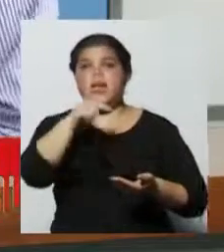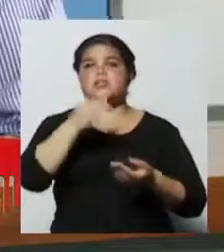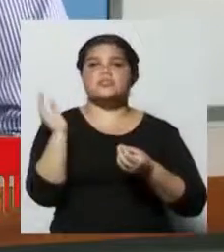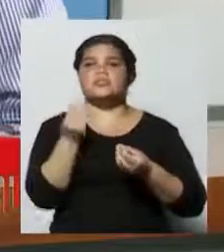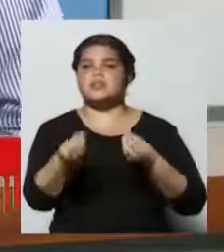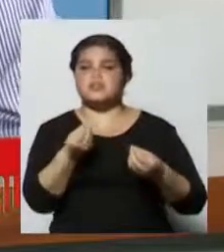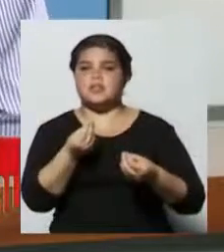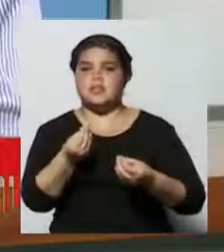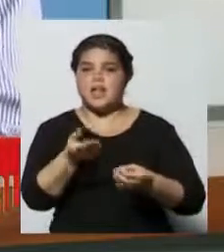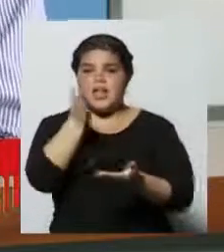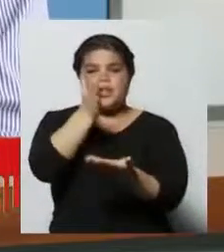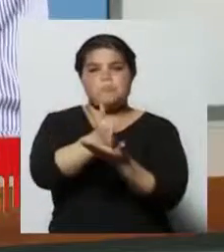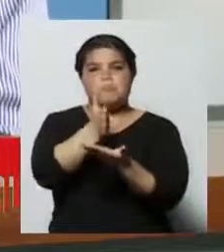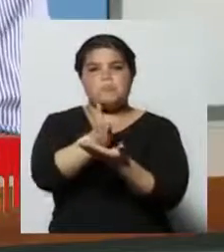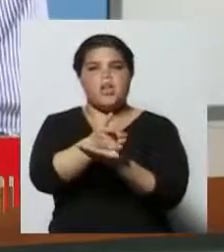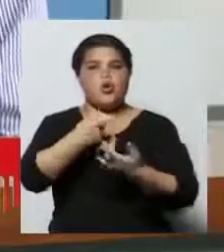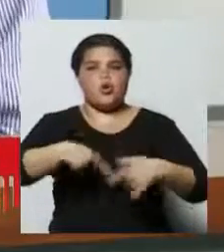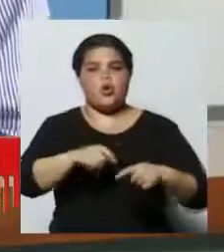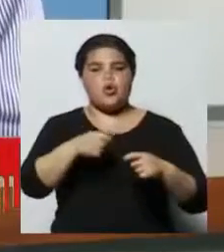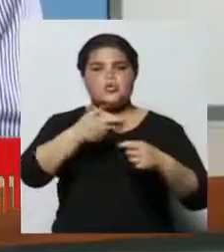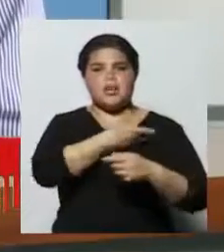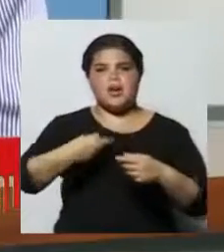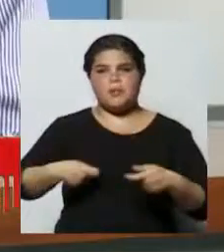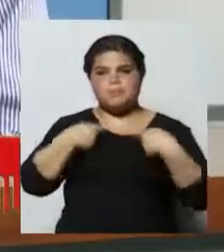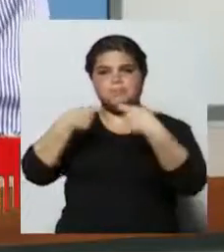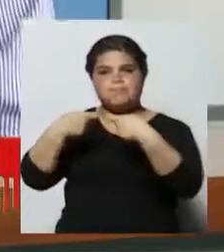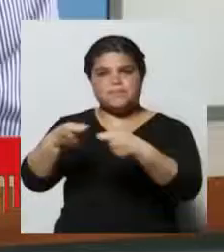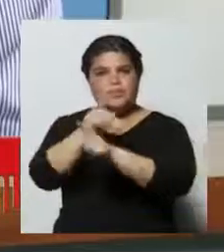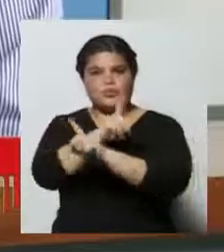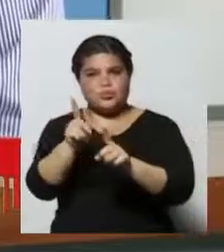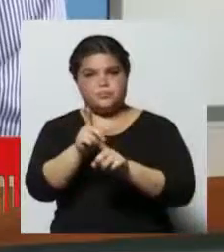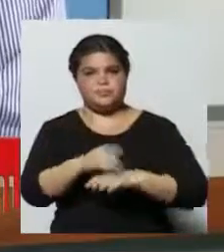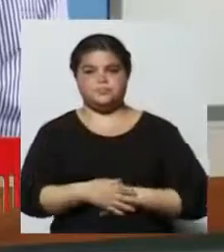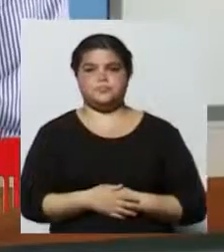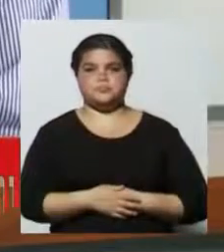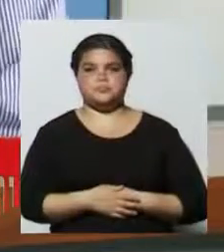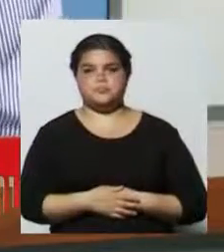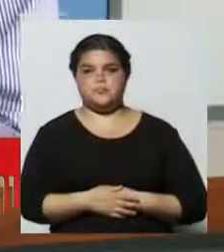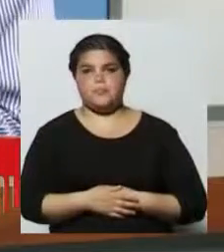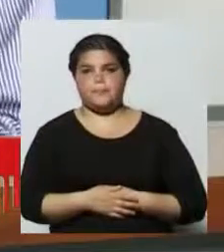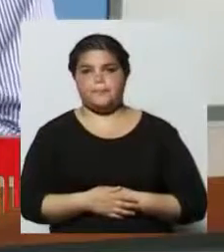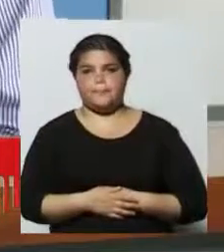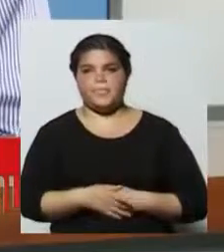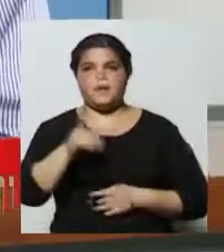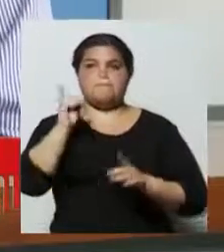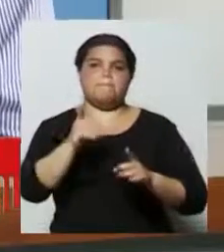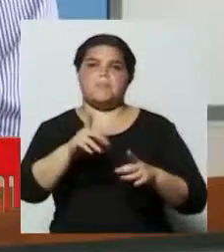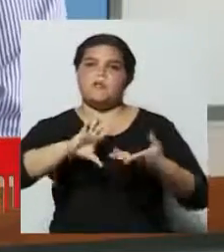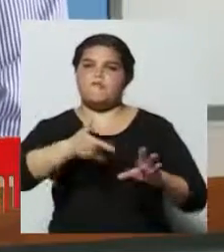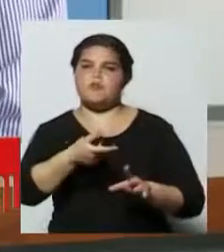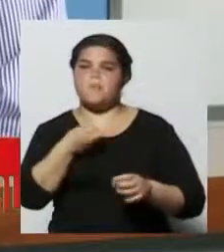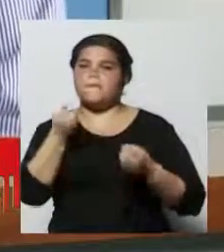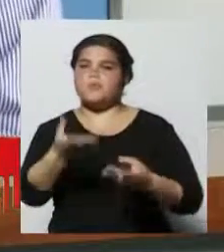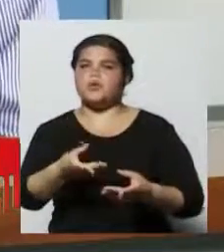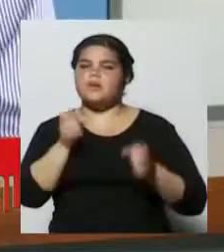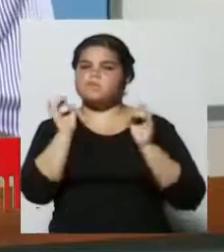se ha cumplido con determinado plan de inversiones que tendrían que haberlo realizado, ¿no? Claro. Otra de las cuestiones por las que se cuestiona este sistema de subsidio, ¿no? Nuevamente